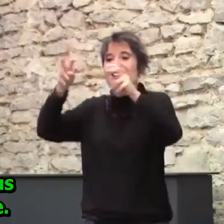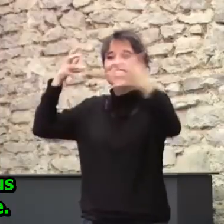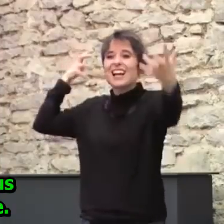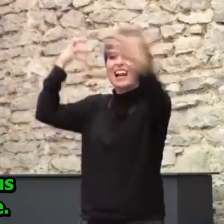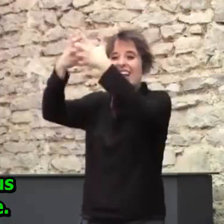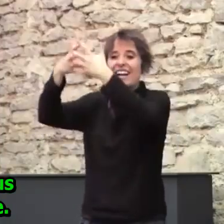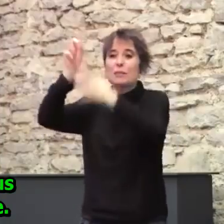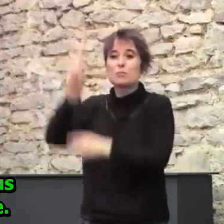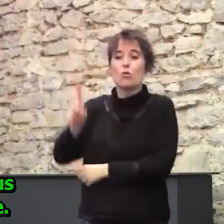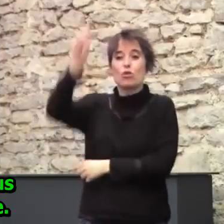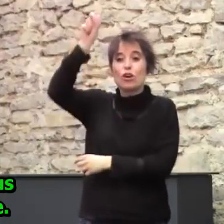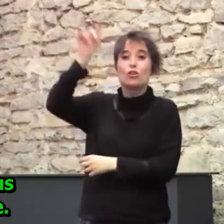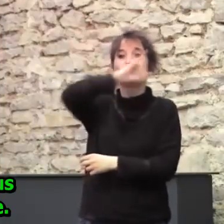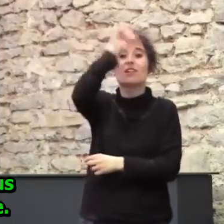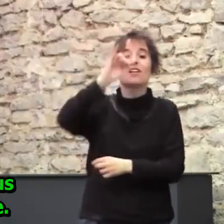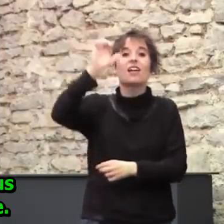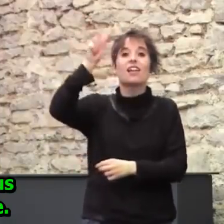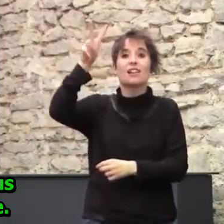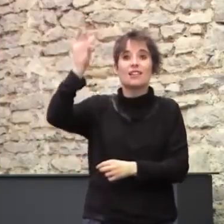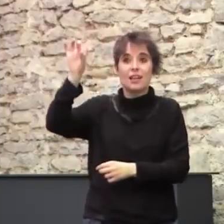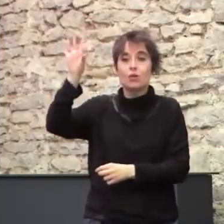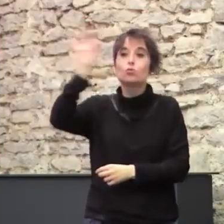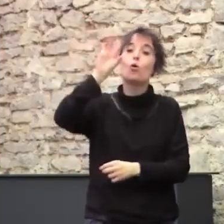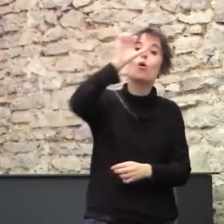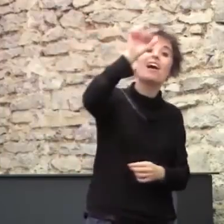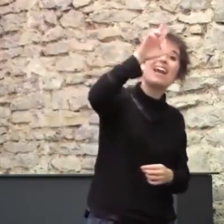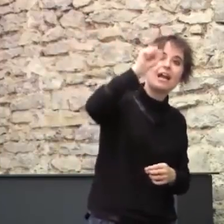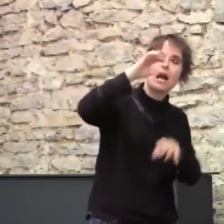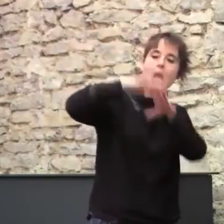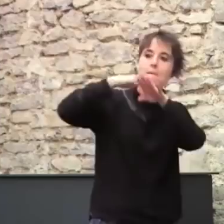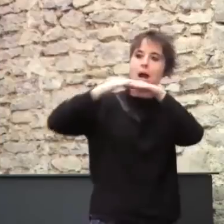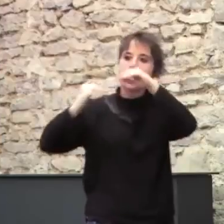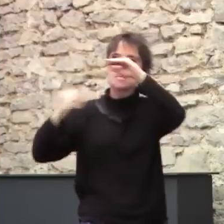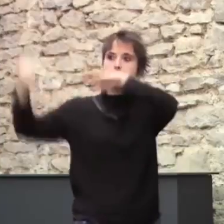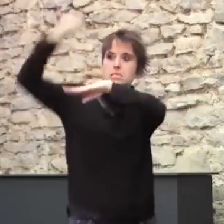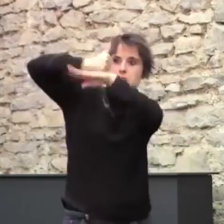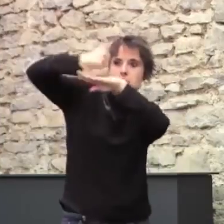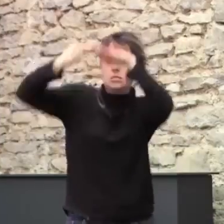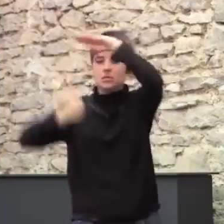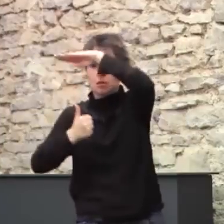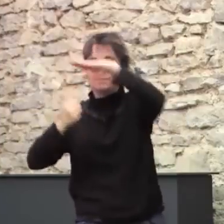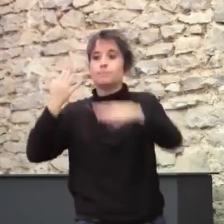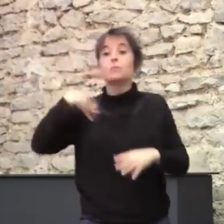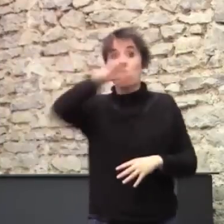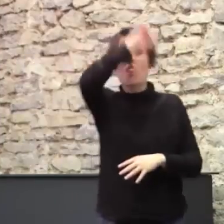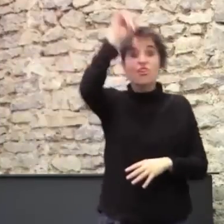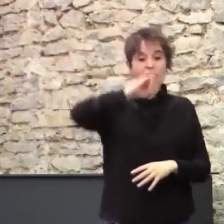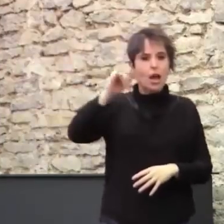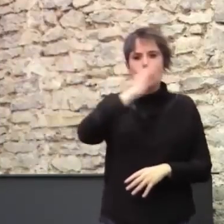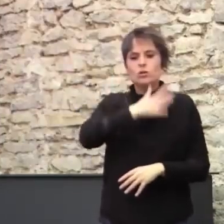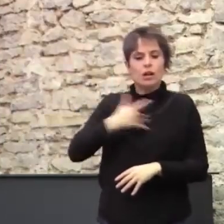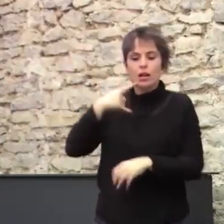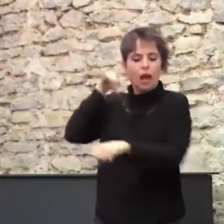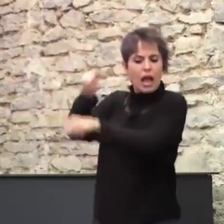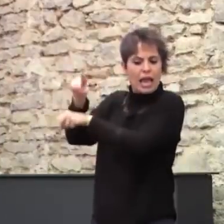tenían Zeus y Hera por dominarse mutuamente. El objetivo de Zeus en su vida era ser infiel a Hera.